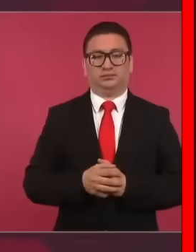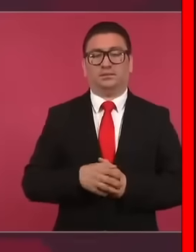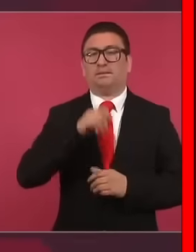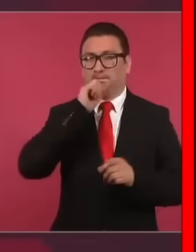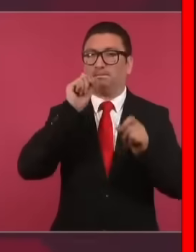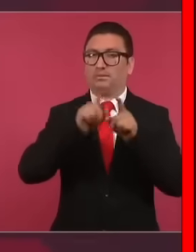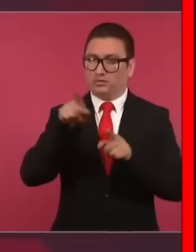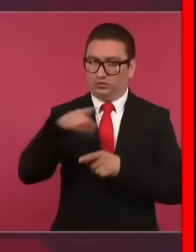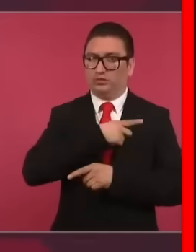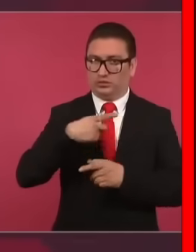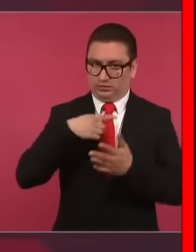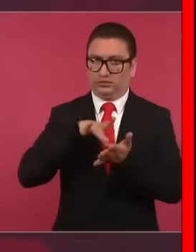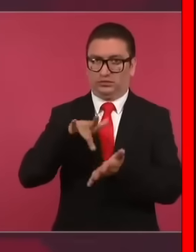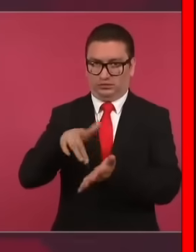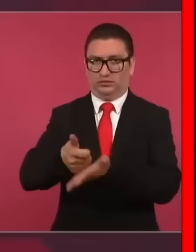que también debería de ayudar.